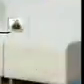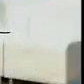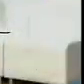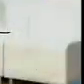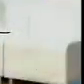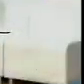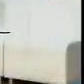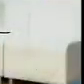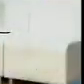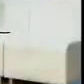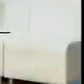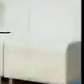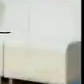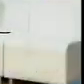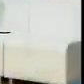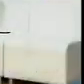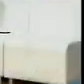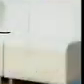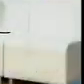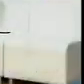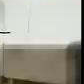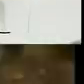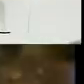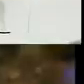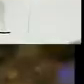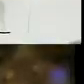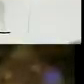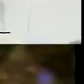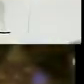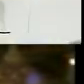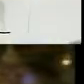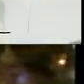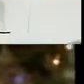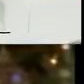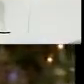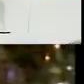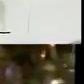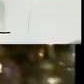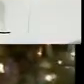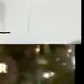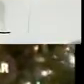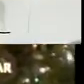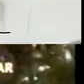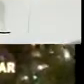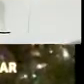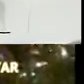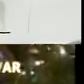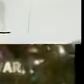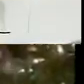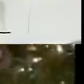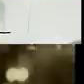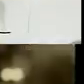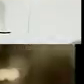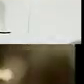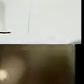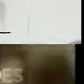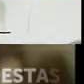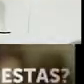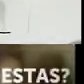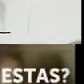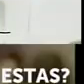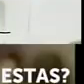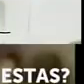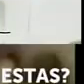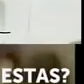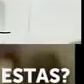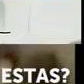Y le recordamos una vez más que estamos en la época más feliz del año. Tiempo para compartir en familia. No uses el celular al